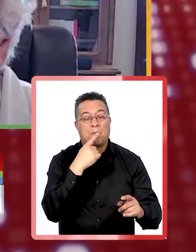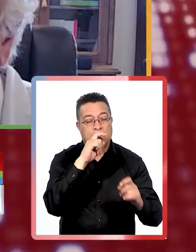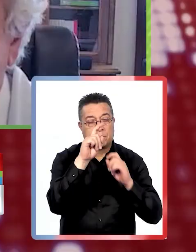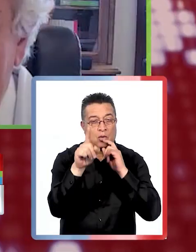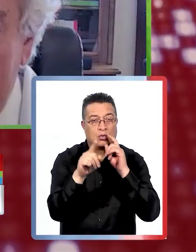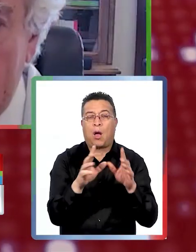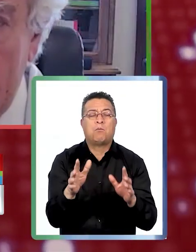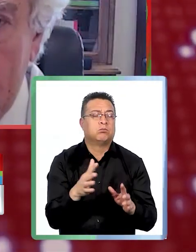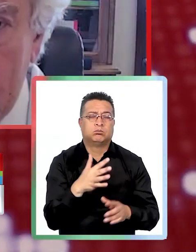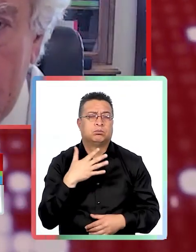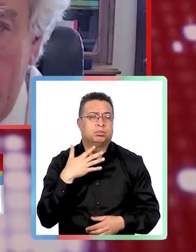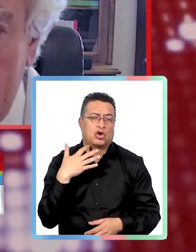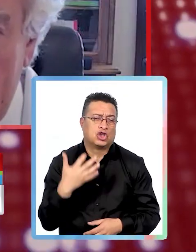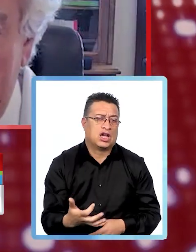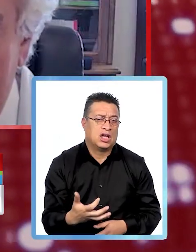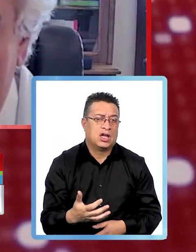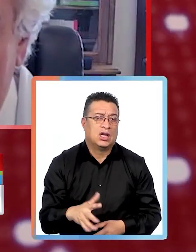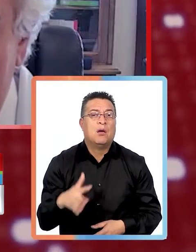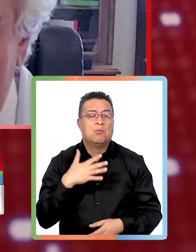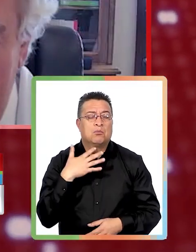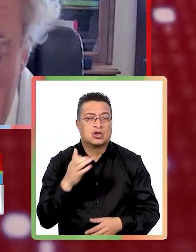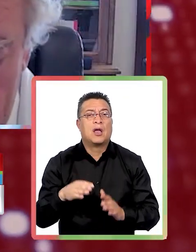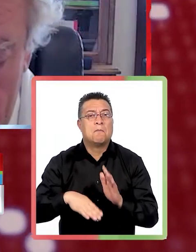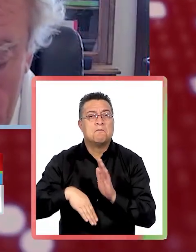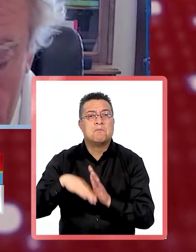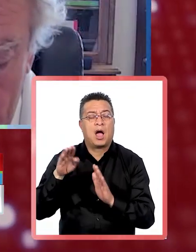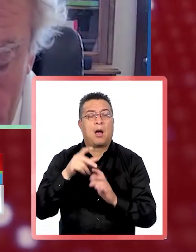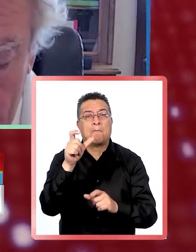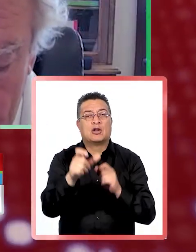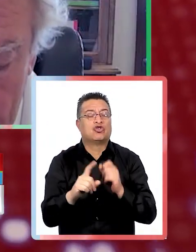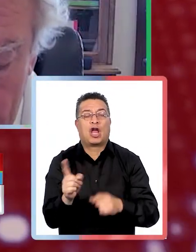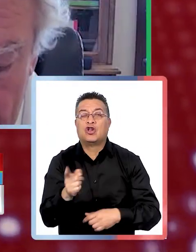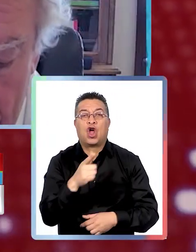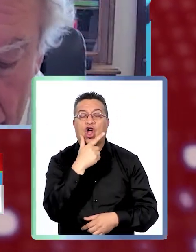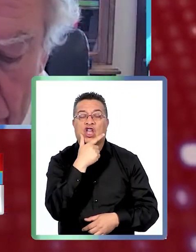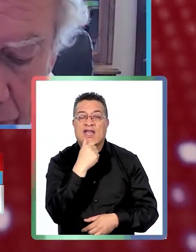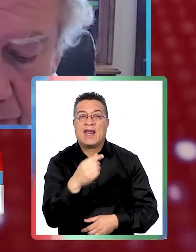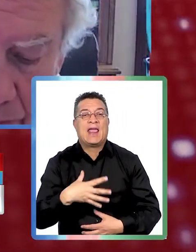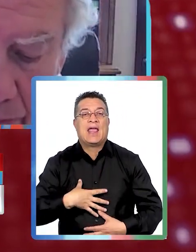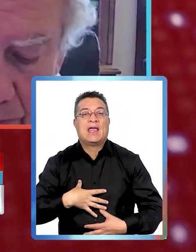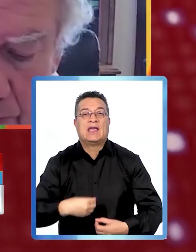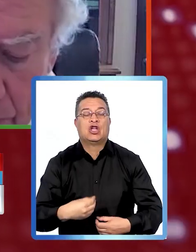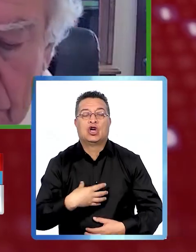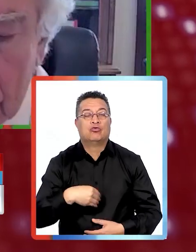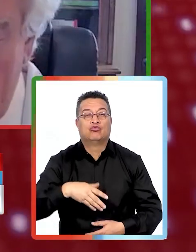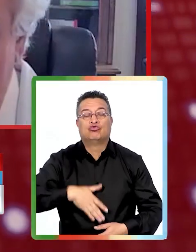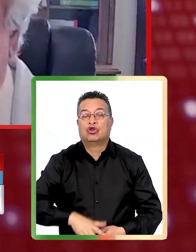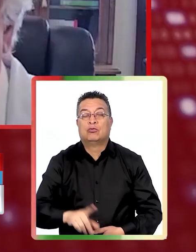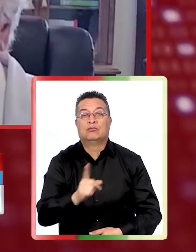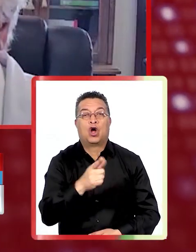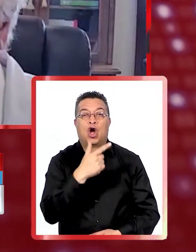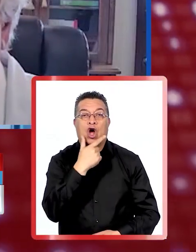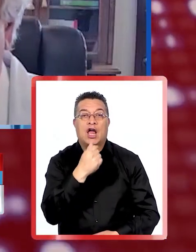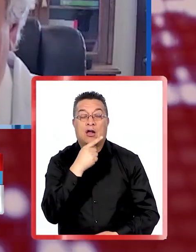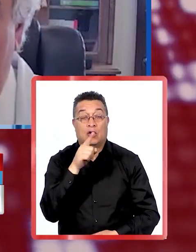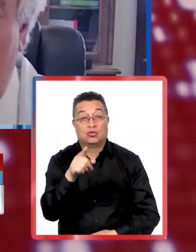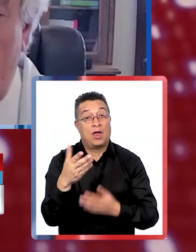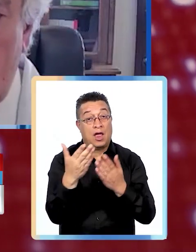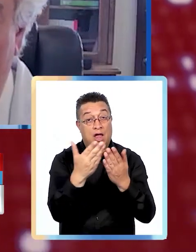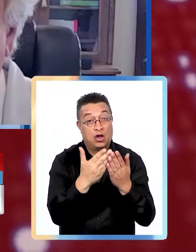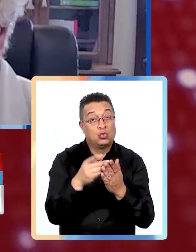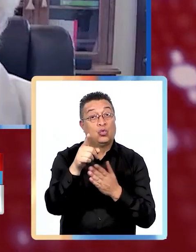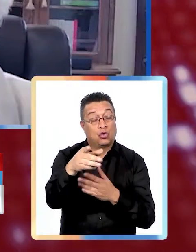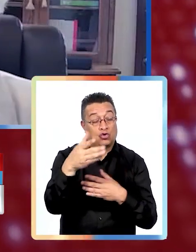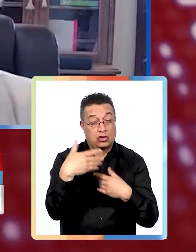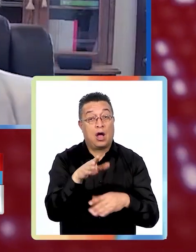nos preguntamos es ¿por qué? ¿Por qué cada vez son más las personas que deciden no tener hijos? Y precisamente, según el estudio que